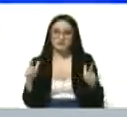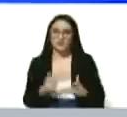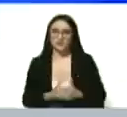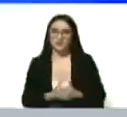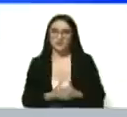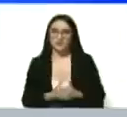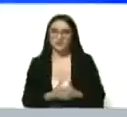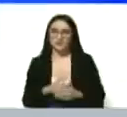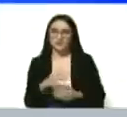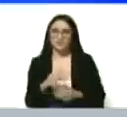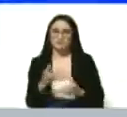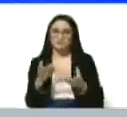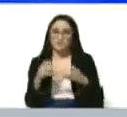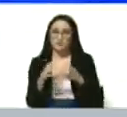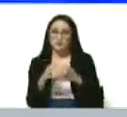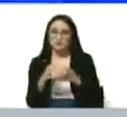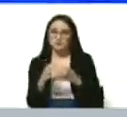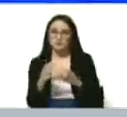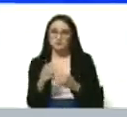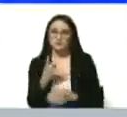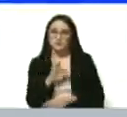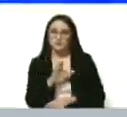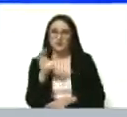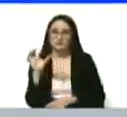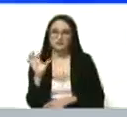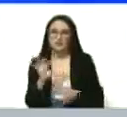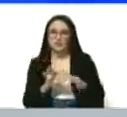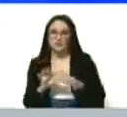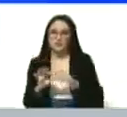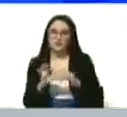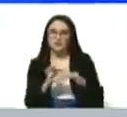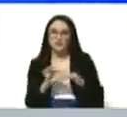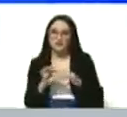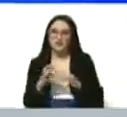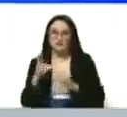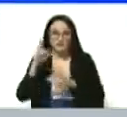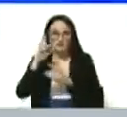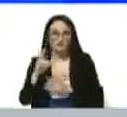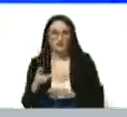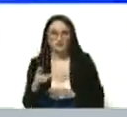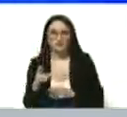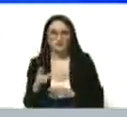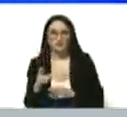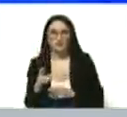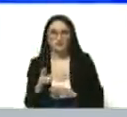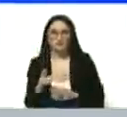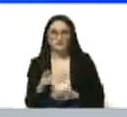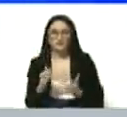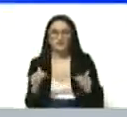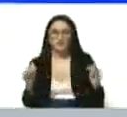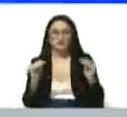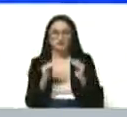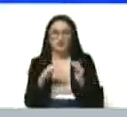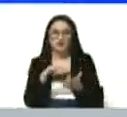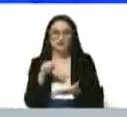la cooperación entre naciones, la unidad y el respeto para la soberanía nacional.